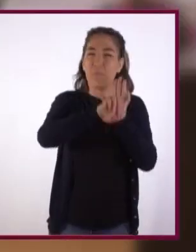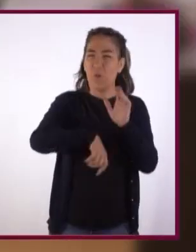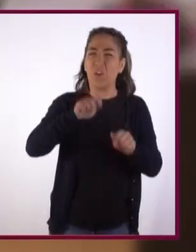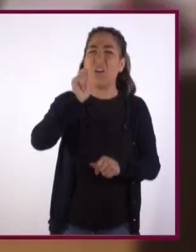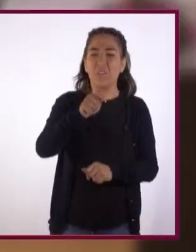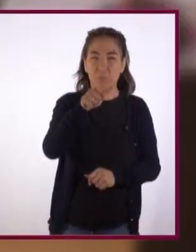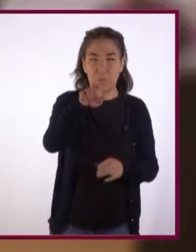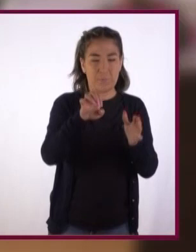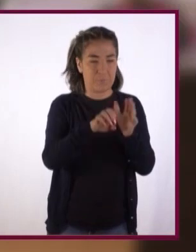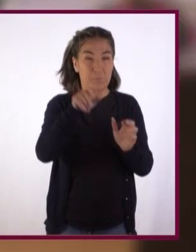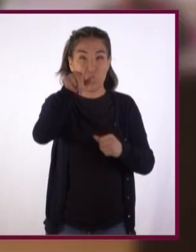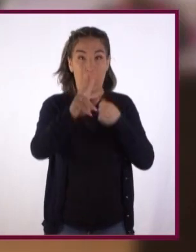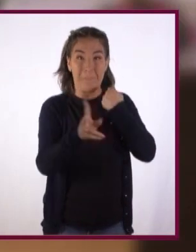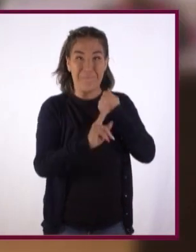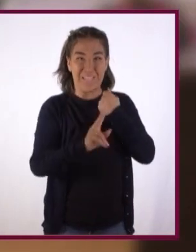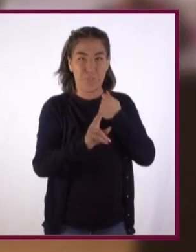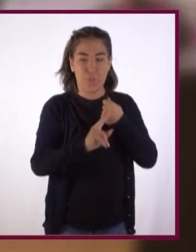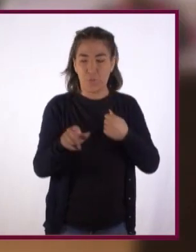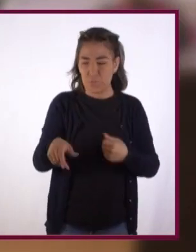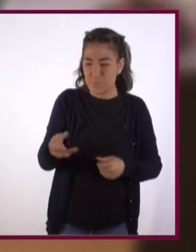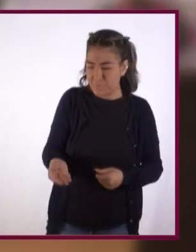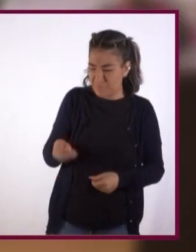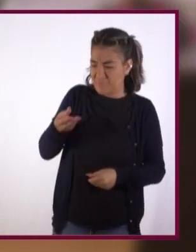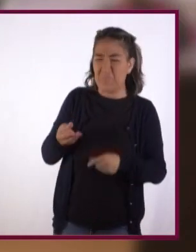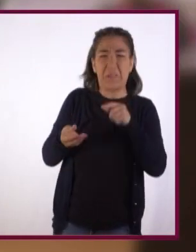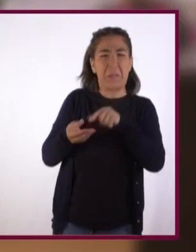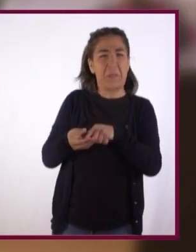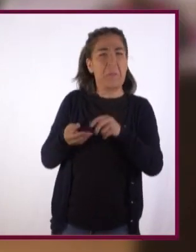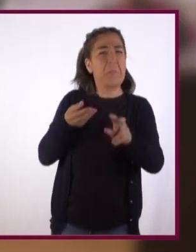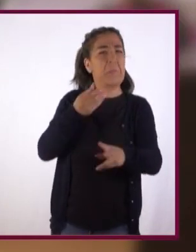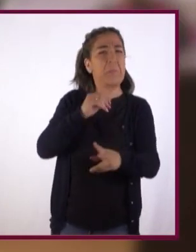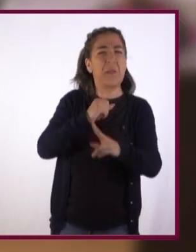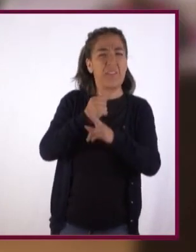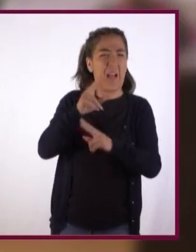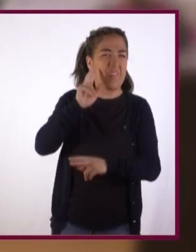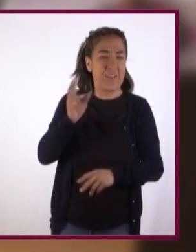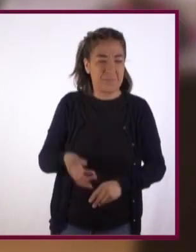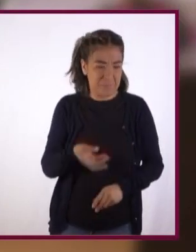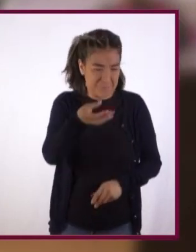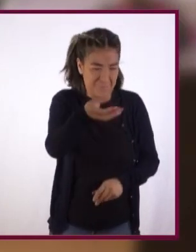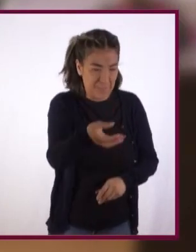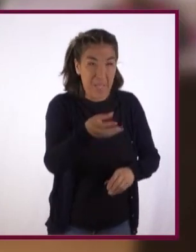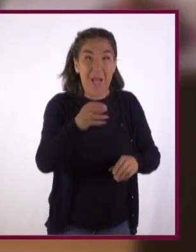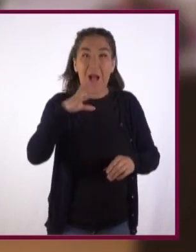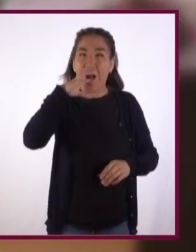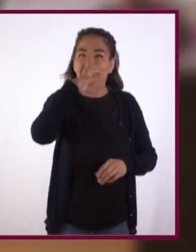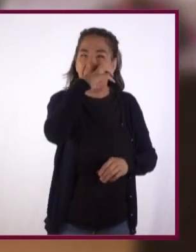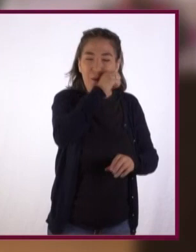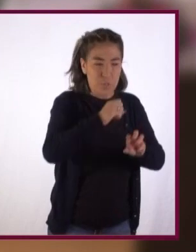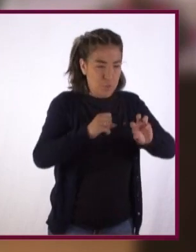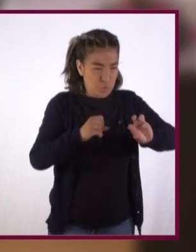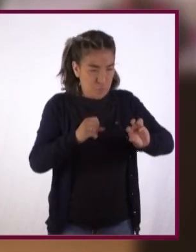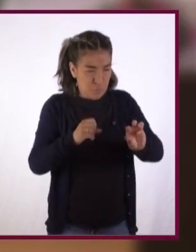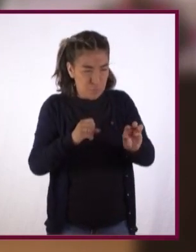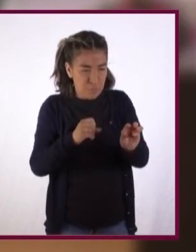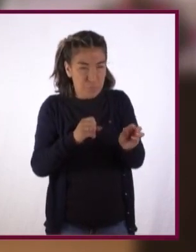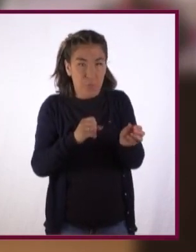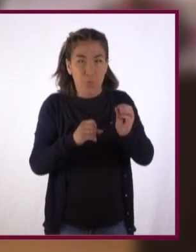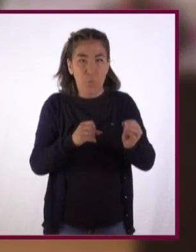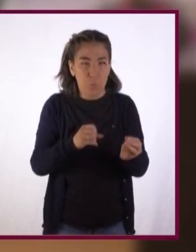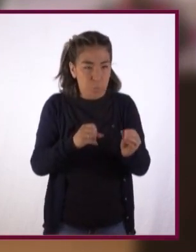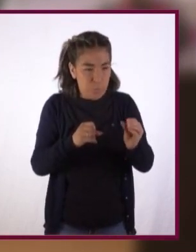en la mano, un trozo de vidrio lo tenemos, y decimos, a este trozo de vidrio le voy a subir la temperatura lentamente, vemos que el